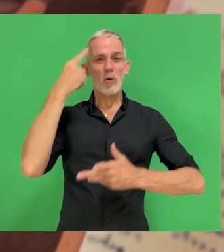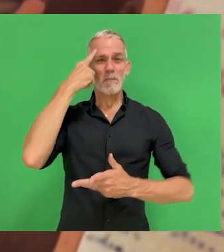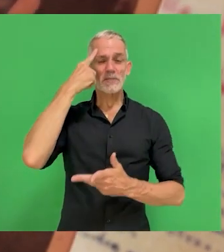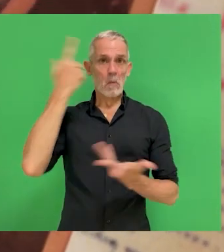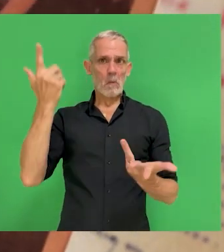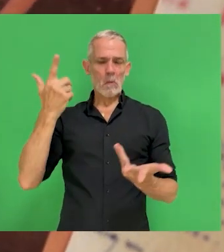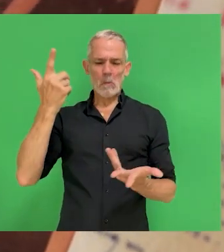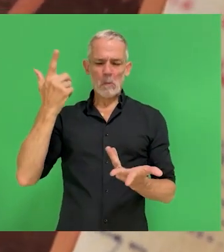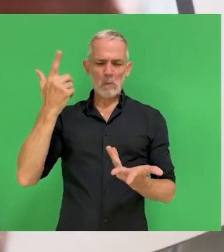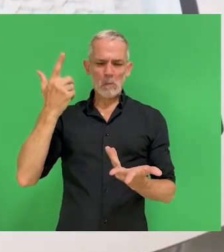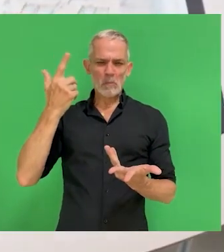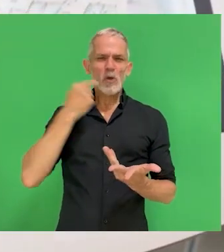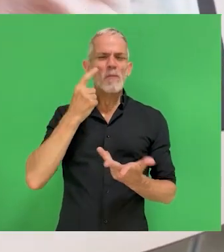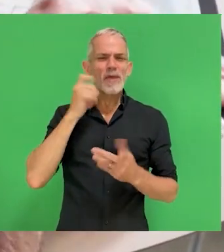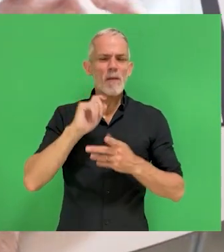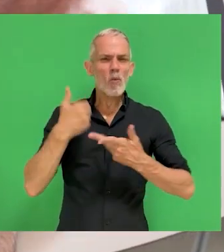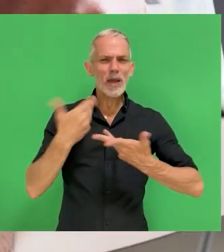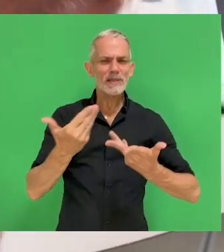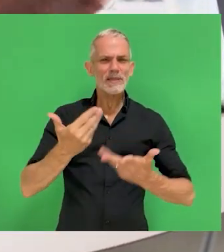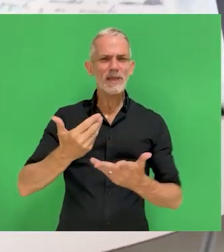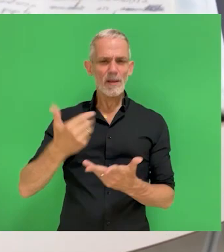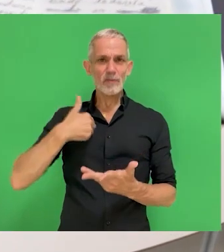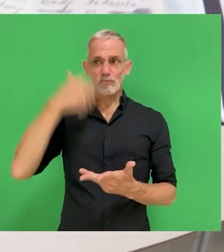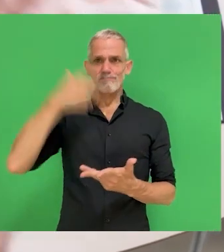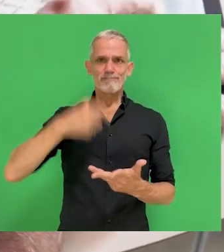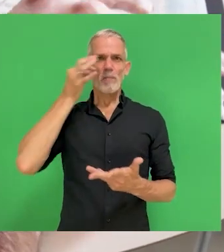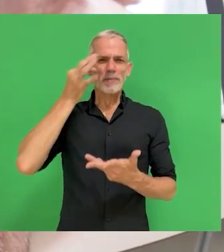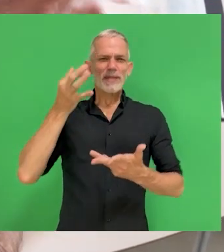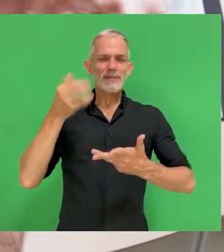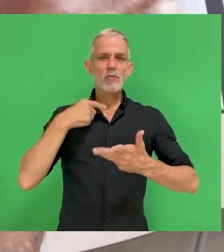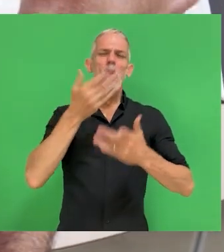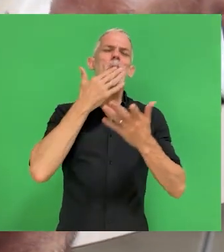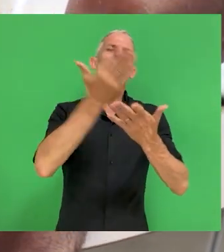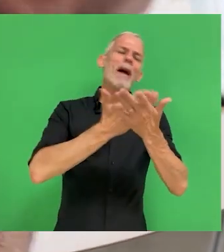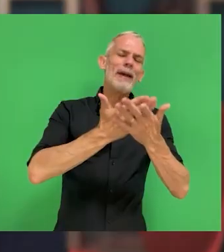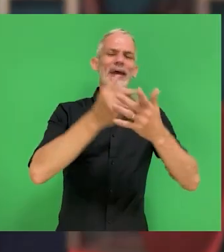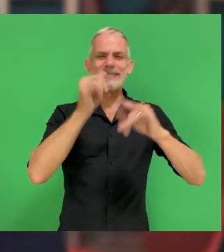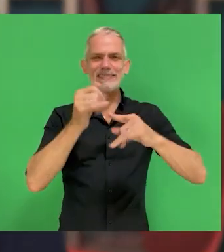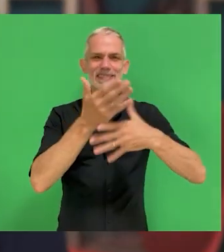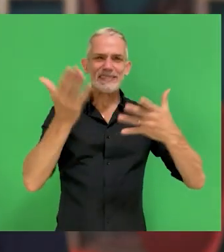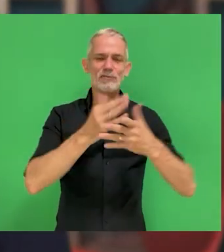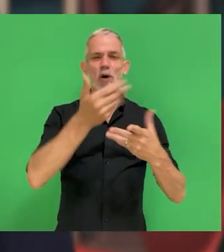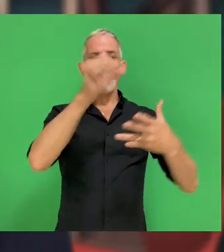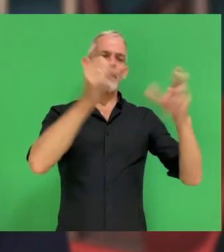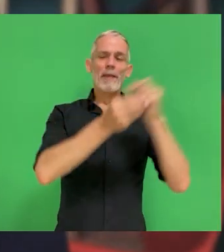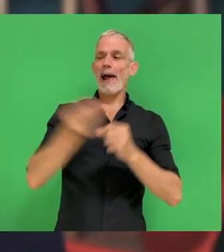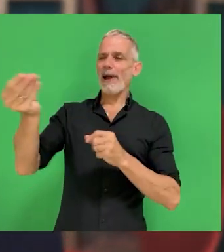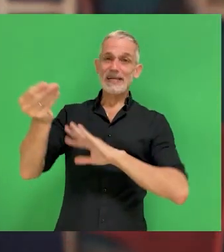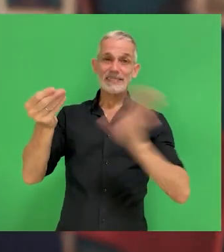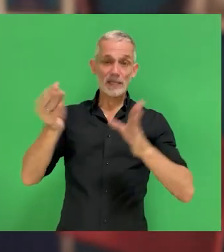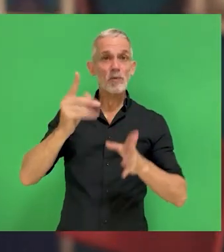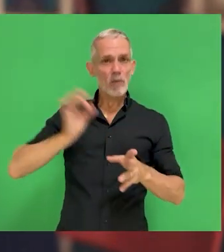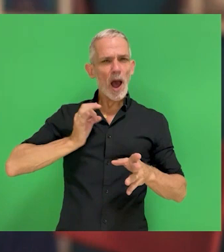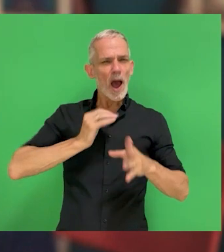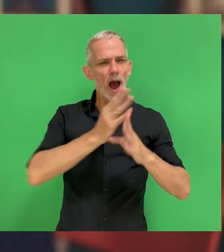Ahí sí que no pensé que... O sea, sí tal vez que algún documento que yo por ahí había encontrado. Después, a ver, con los